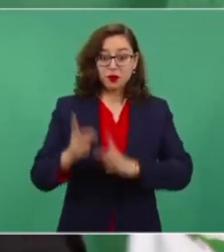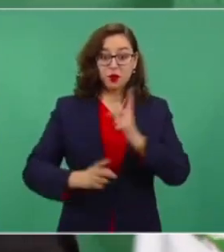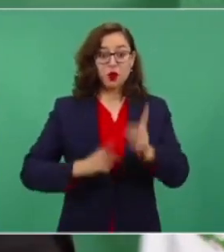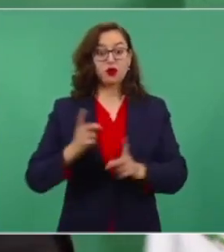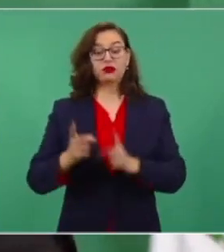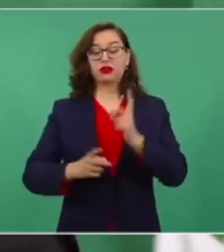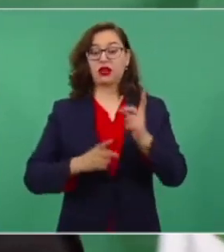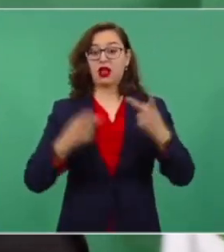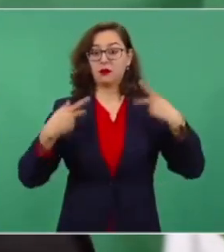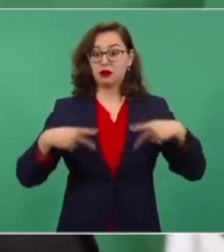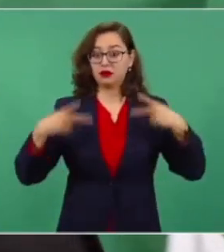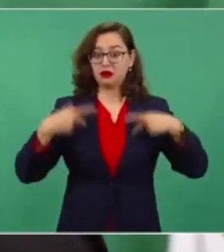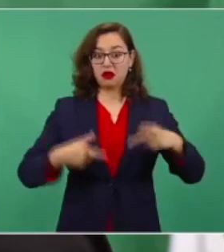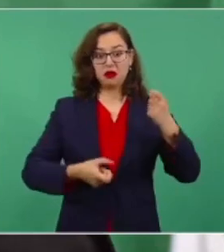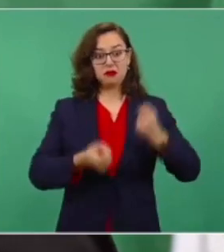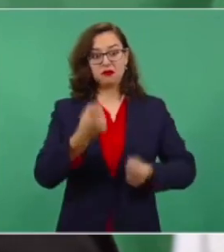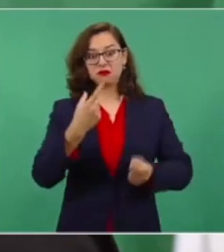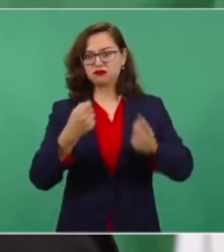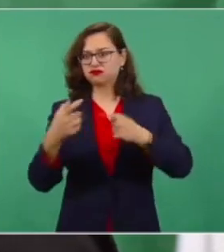destacadísimos,